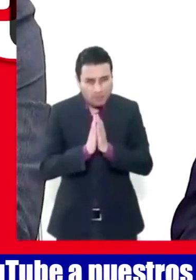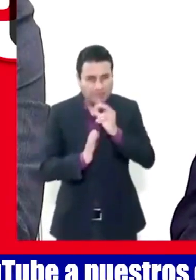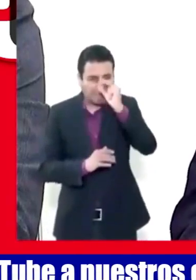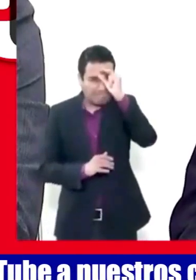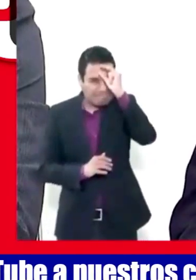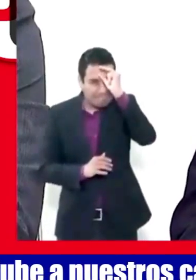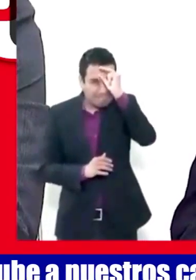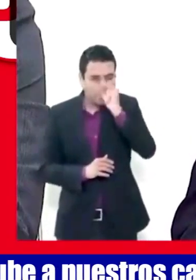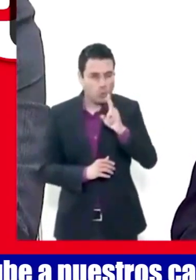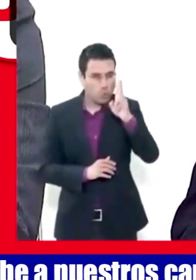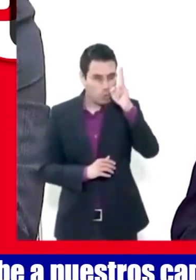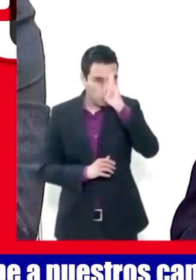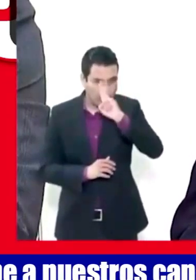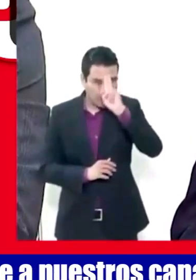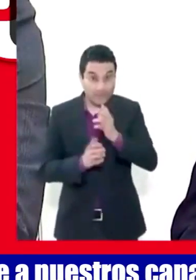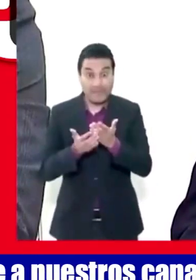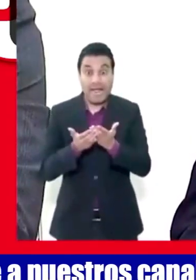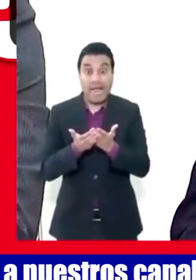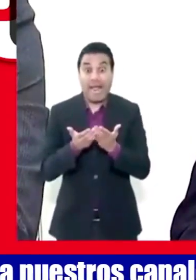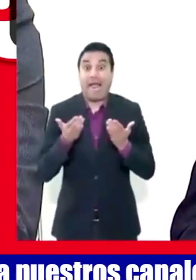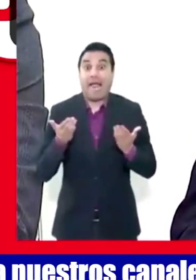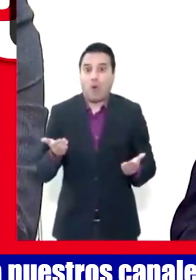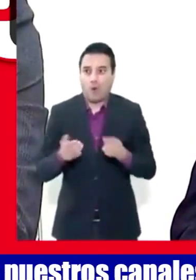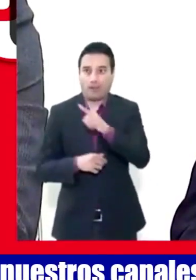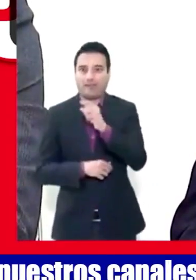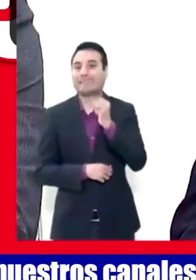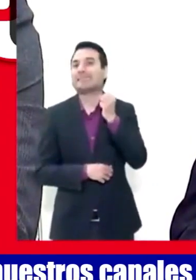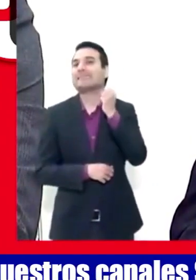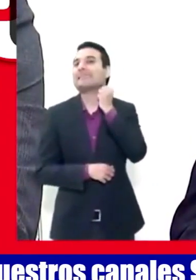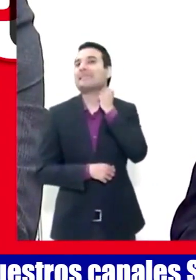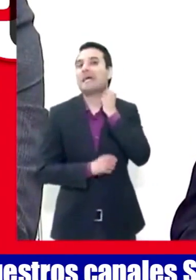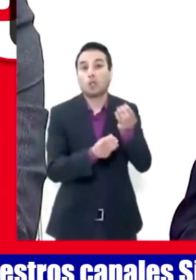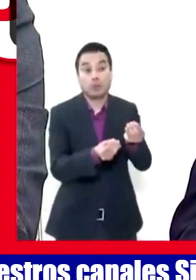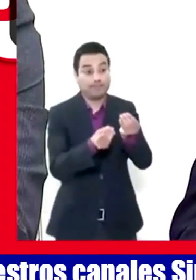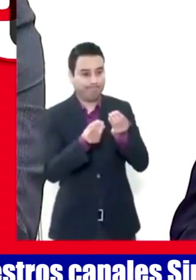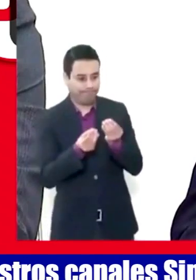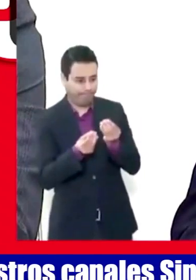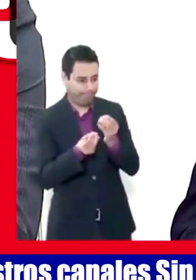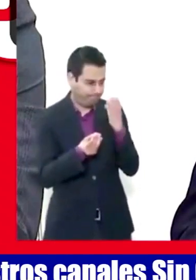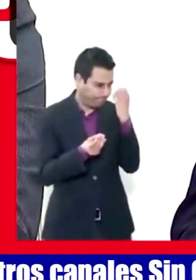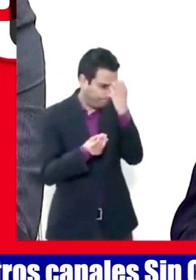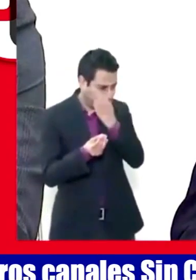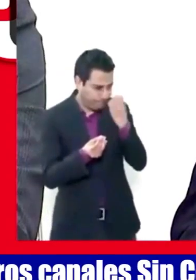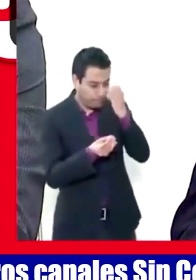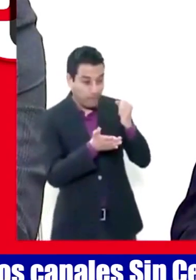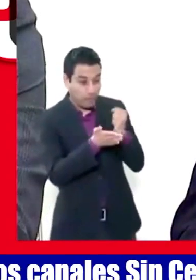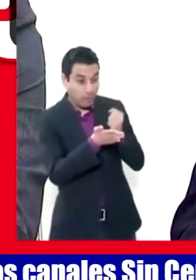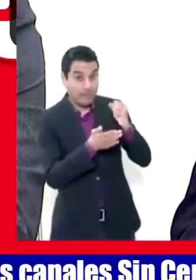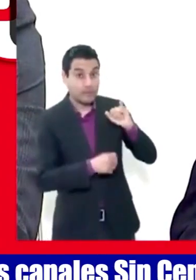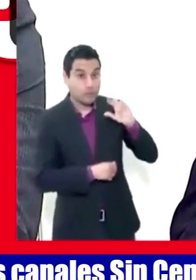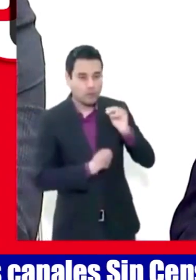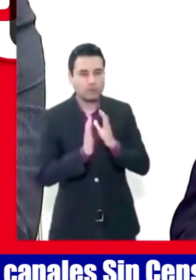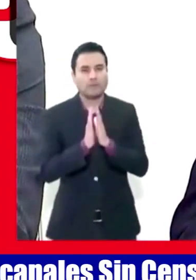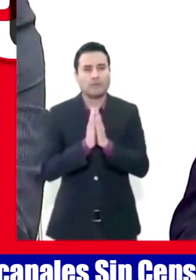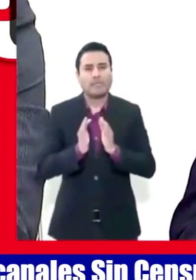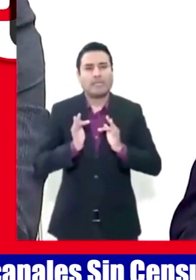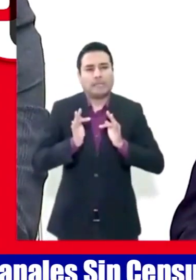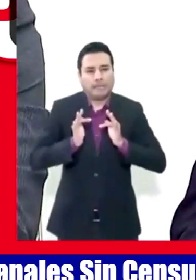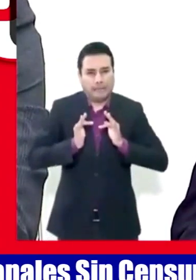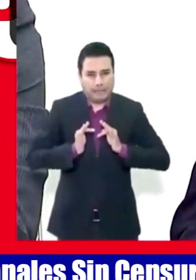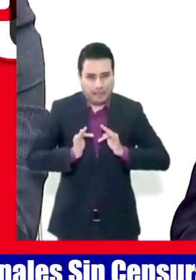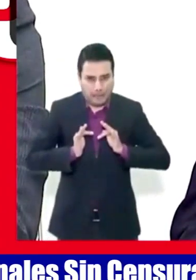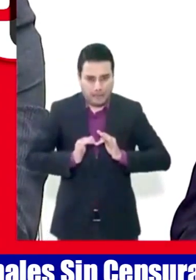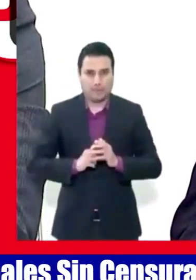reforma hoy en manos del senado se habiliten conflictos técnicos y post electorales le toca el senado